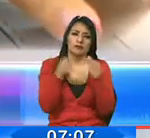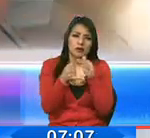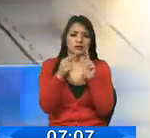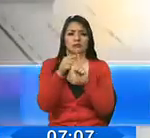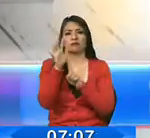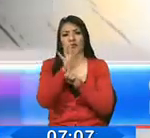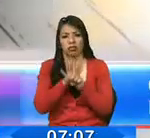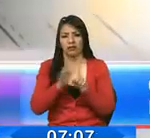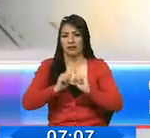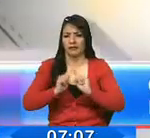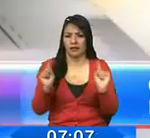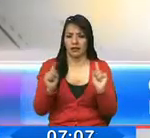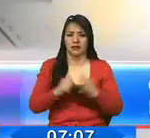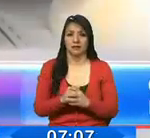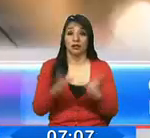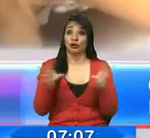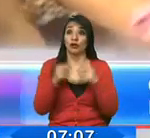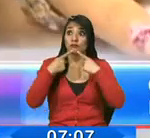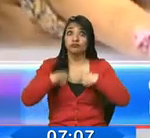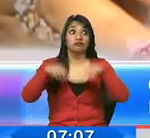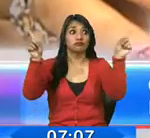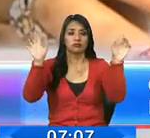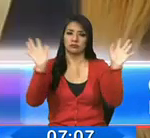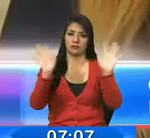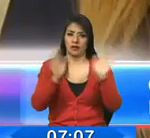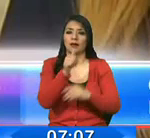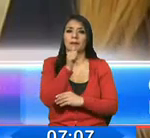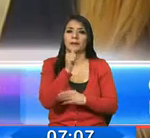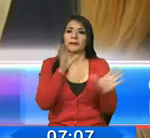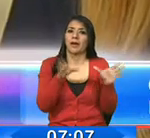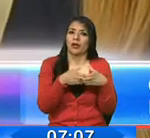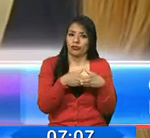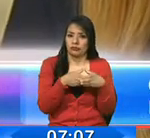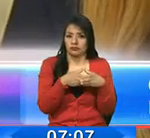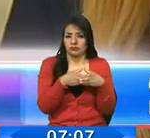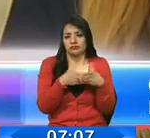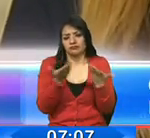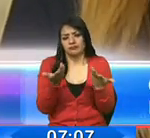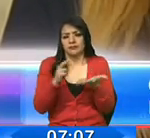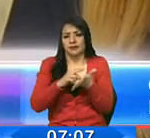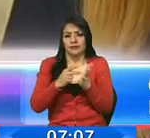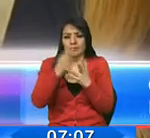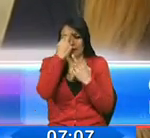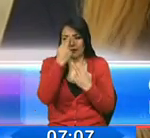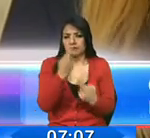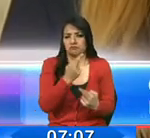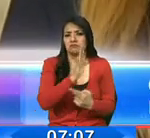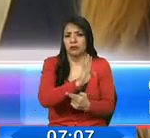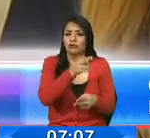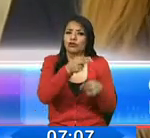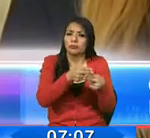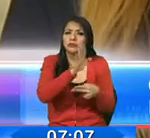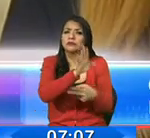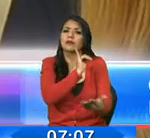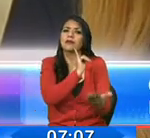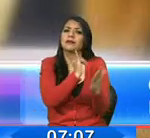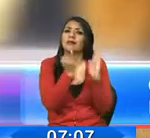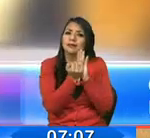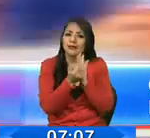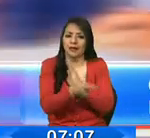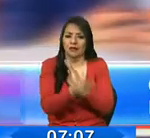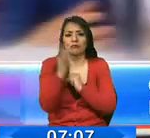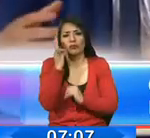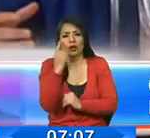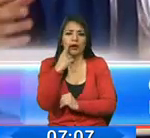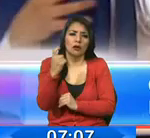son publicitados, también por conservar y reservar la identidad también de la víctima.